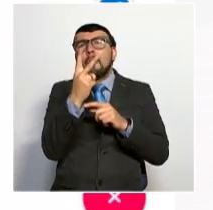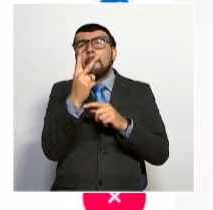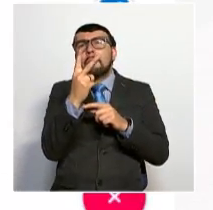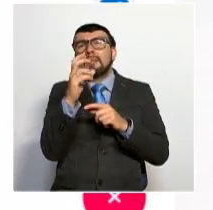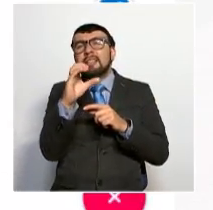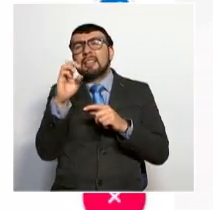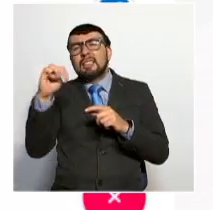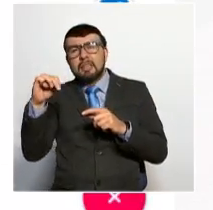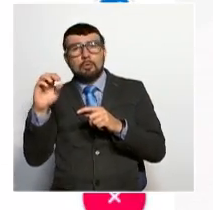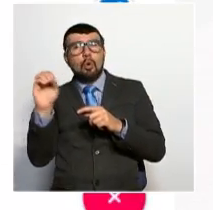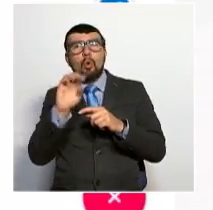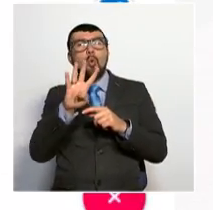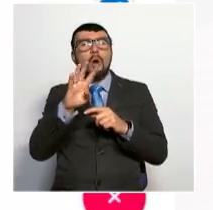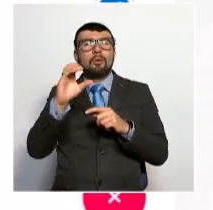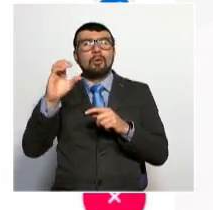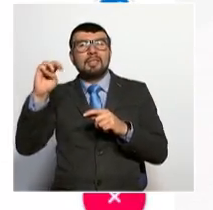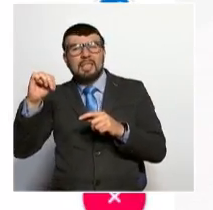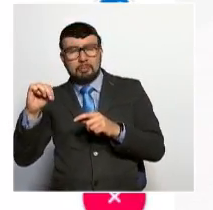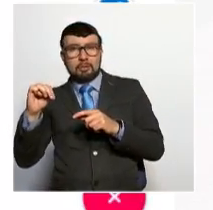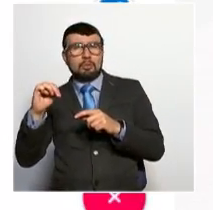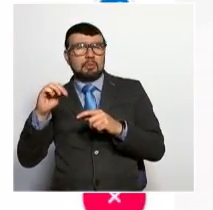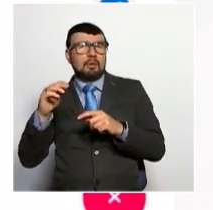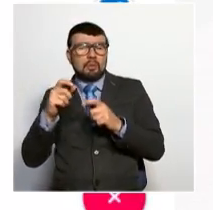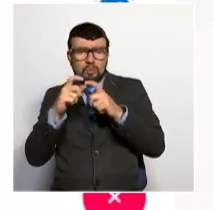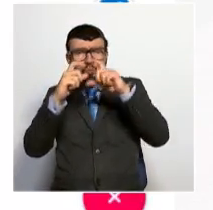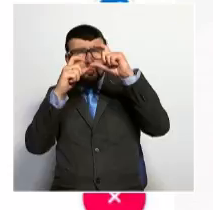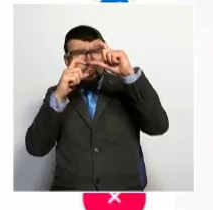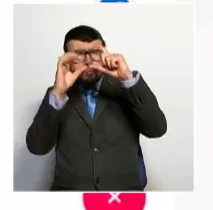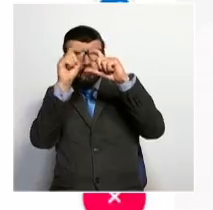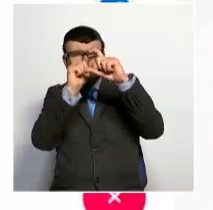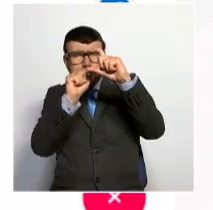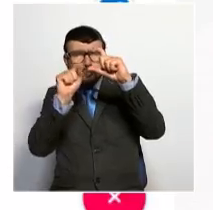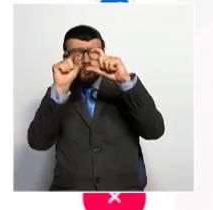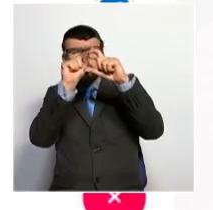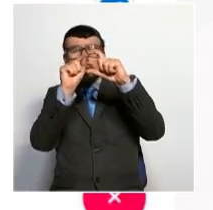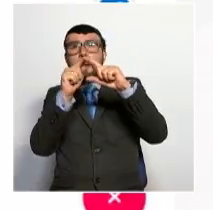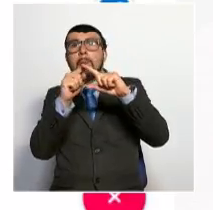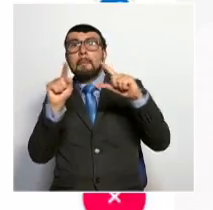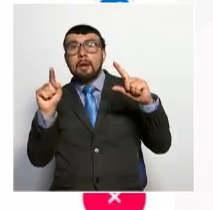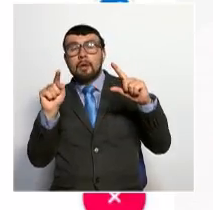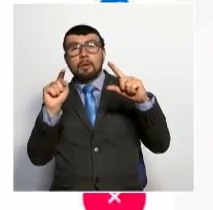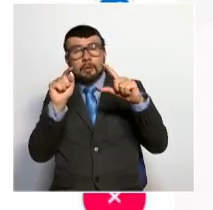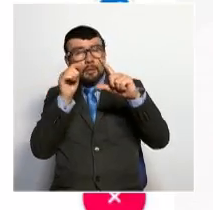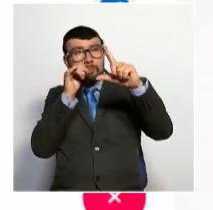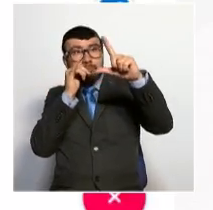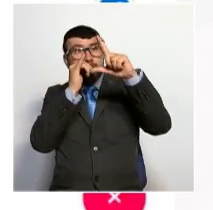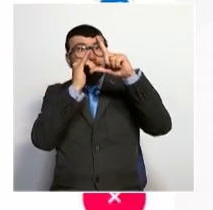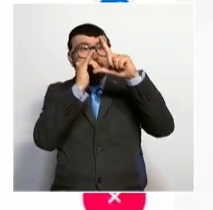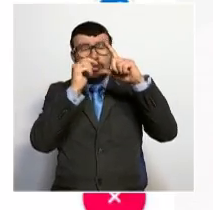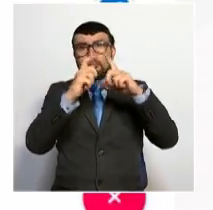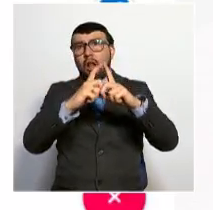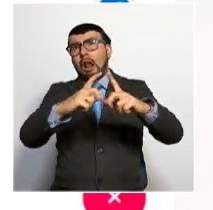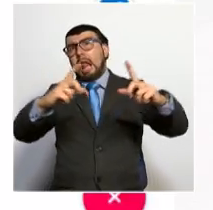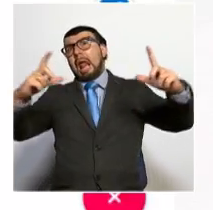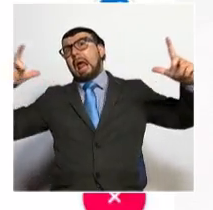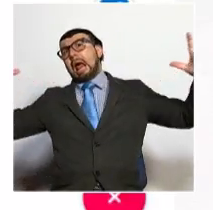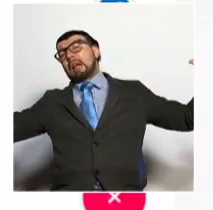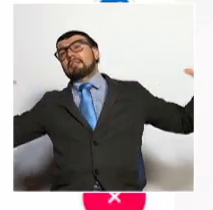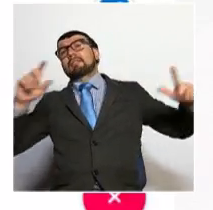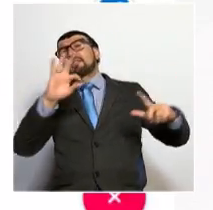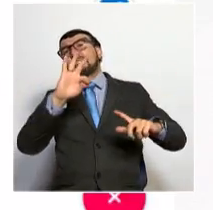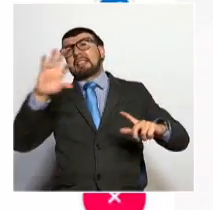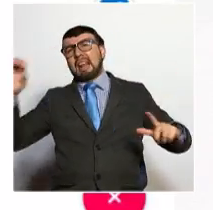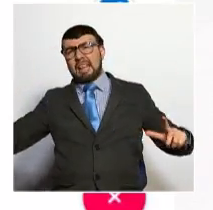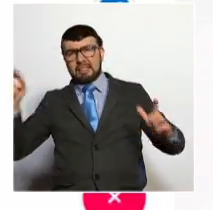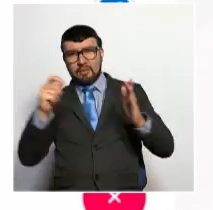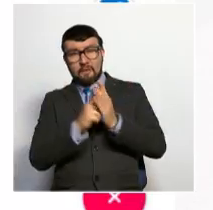centímetros o 4 centímetros en los cuellos más grandes, pero cuando nosotros lo vemos a través del aparato lo estamos viendo agrandado hasta 30